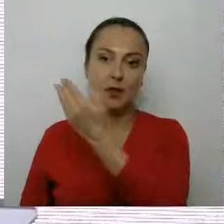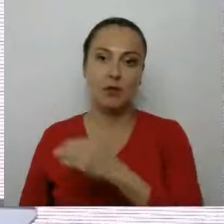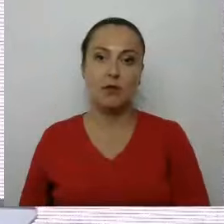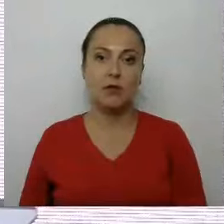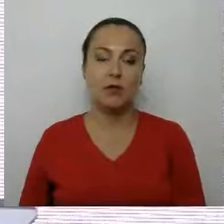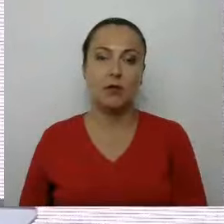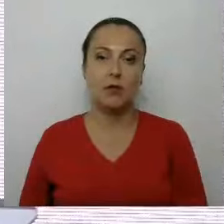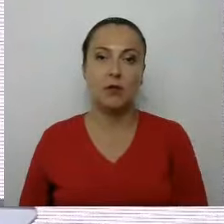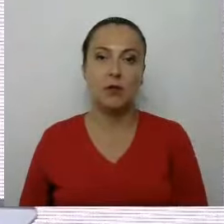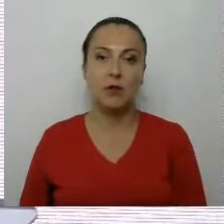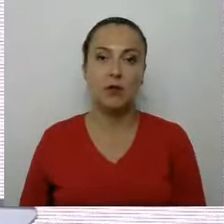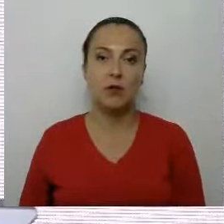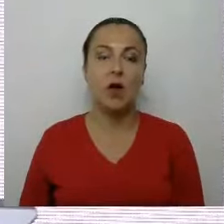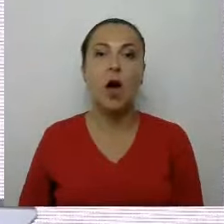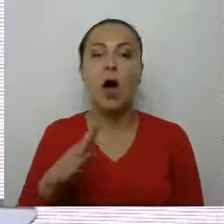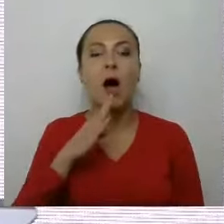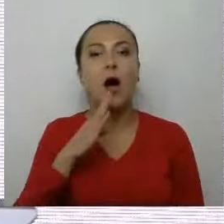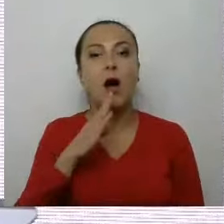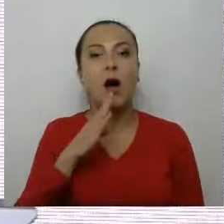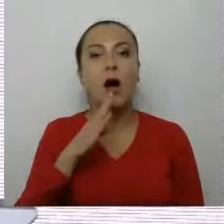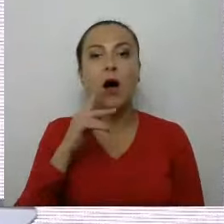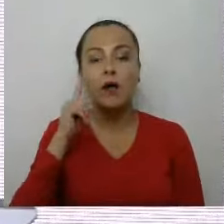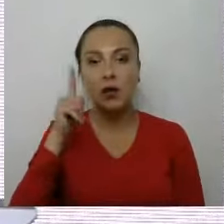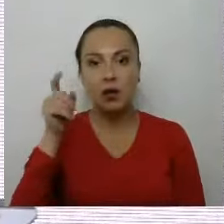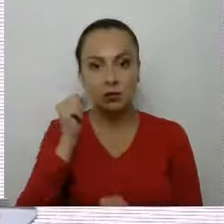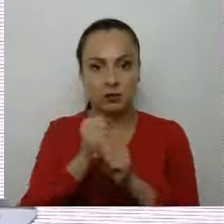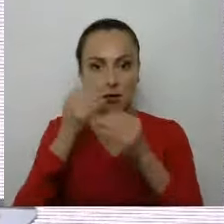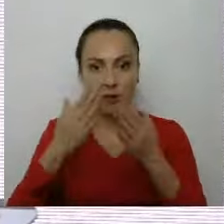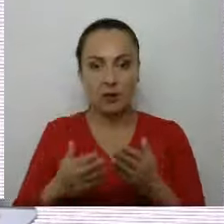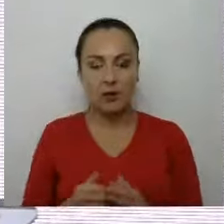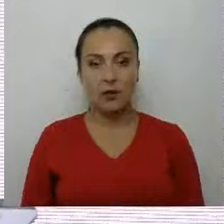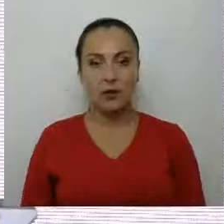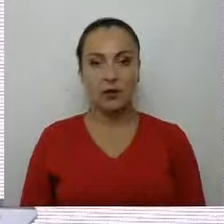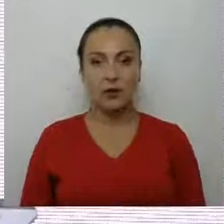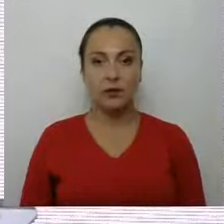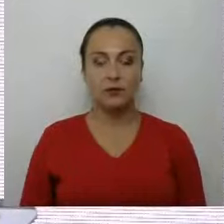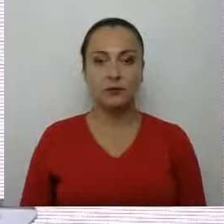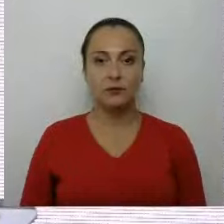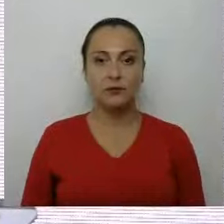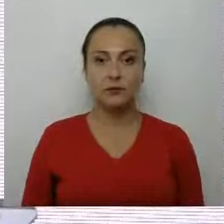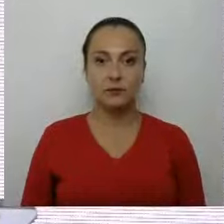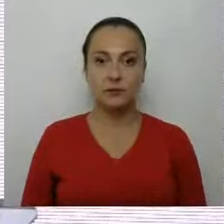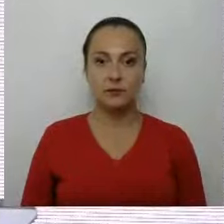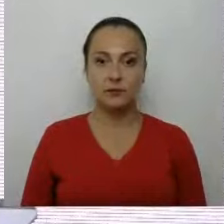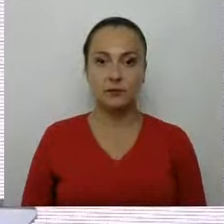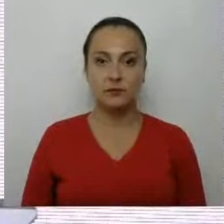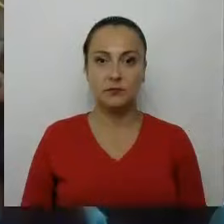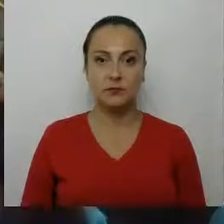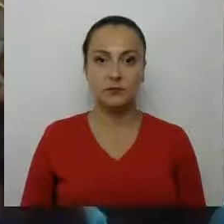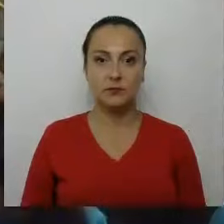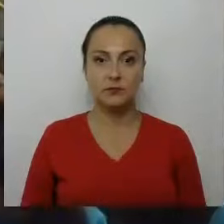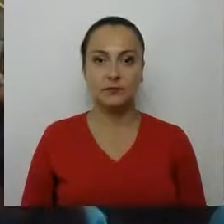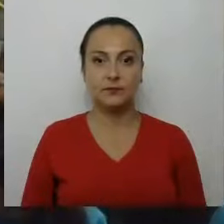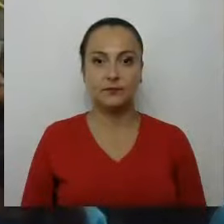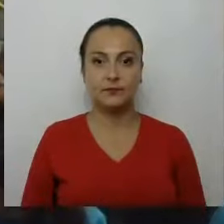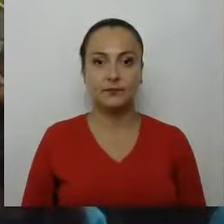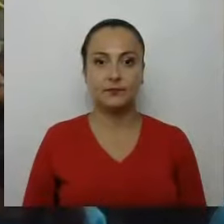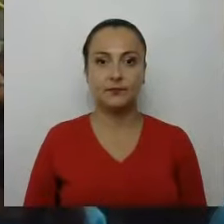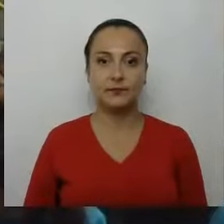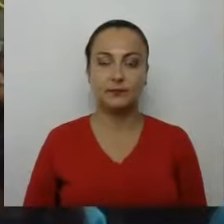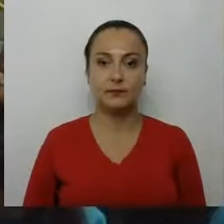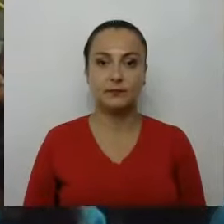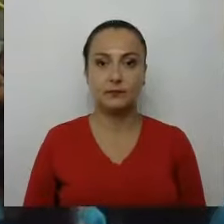Le habla a los empleados de Recope acerca de su salida. Este es un video que vamos a tener pronto, perdón.